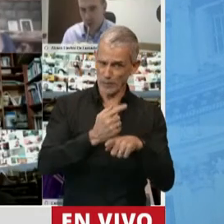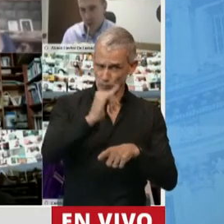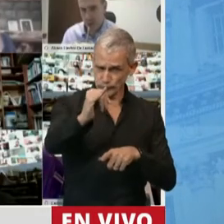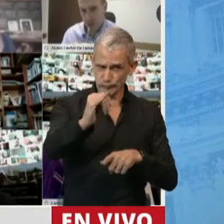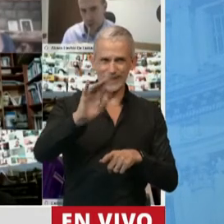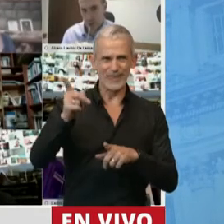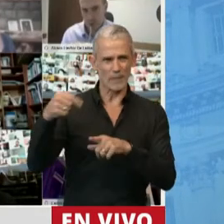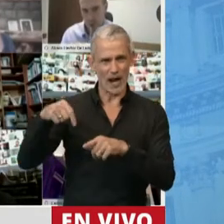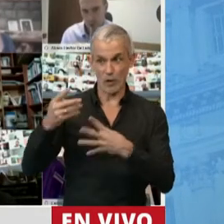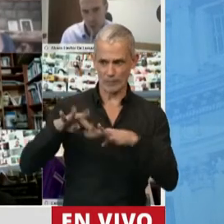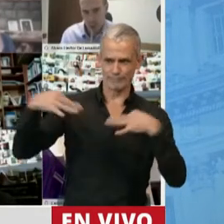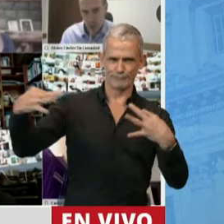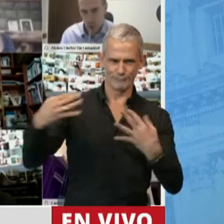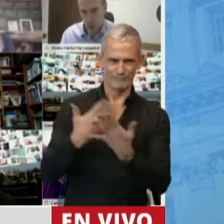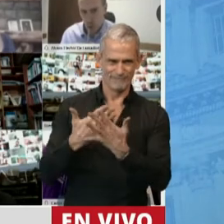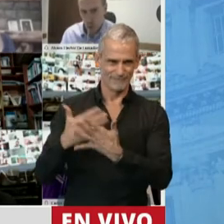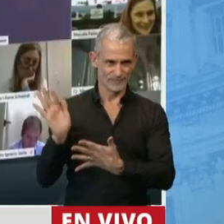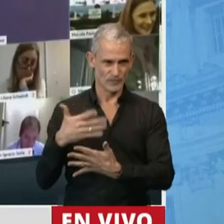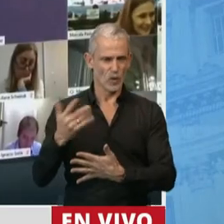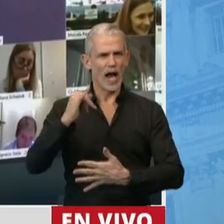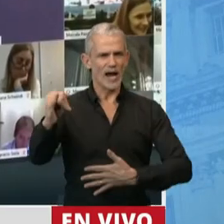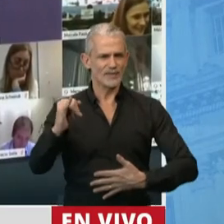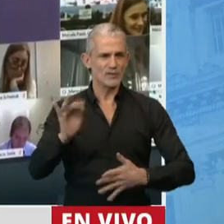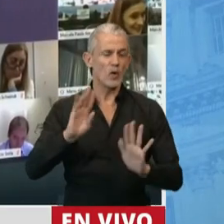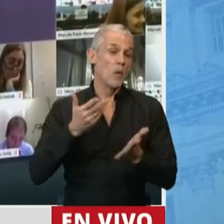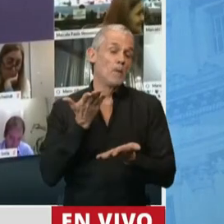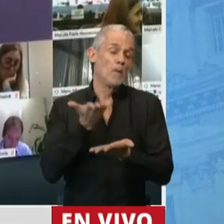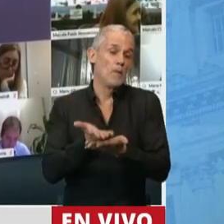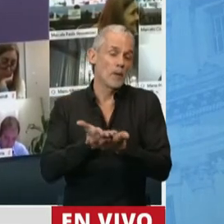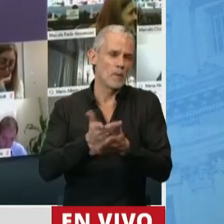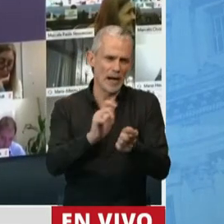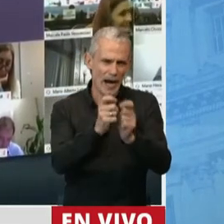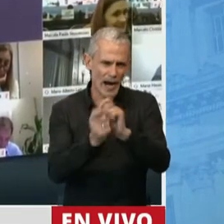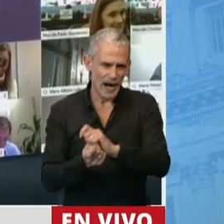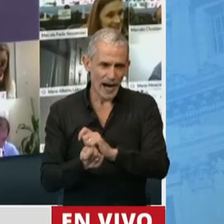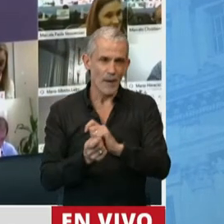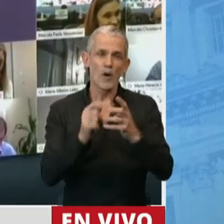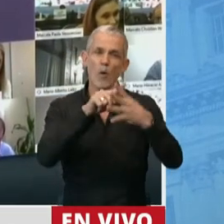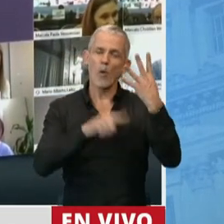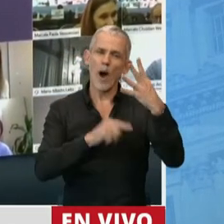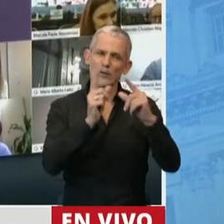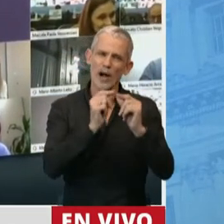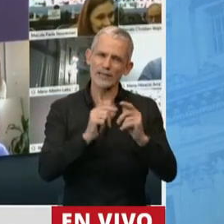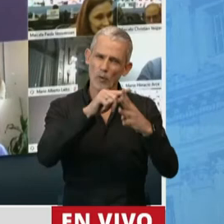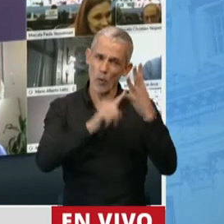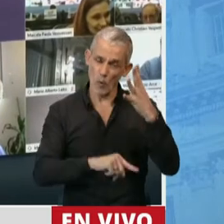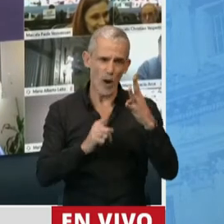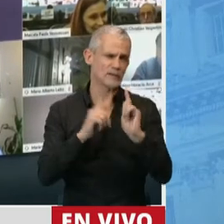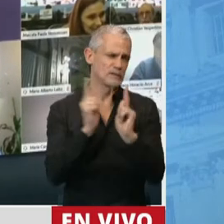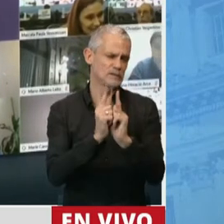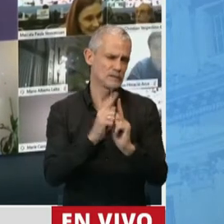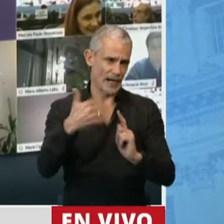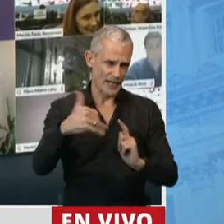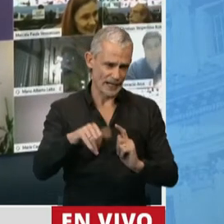como en general hoy, que íbamos a proponer modificaciones en 4 artículos. Por lo tanto, muy